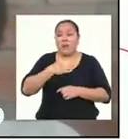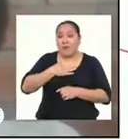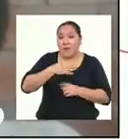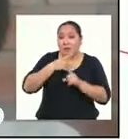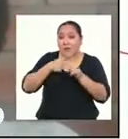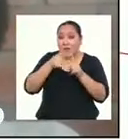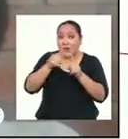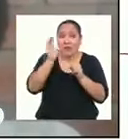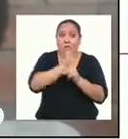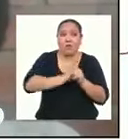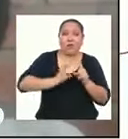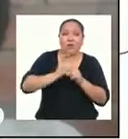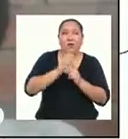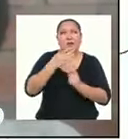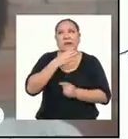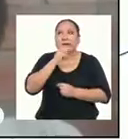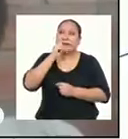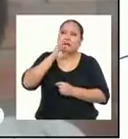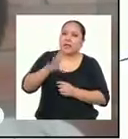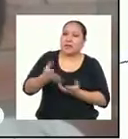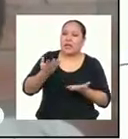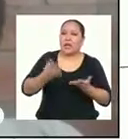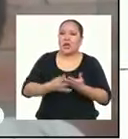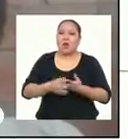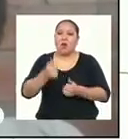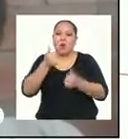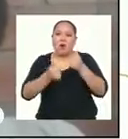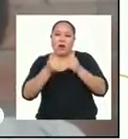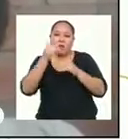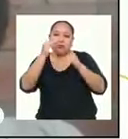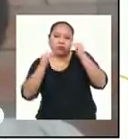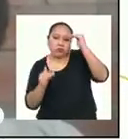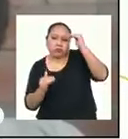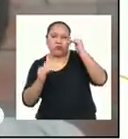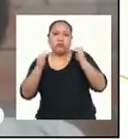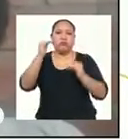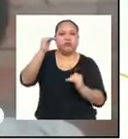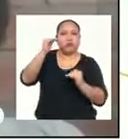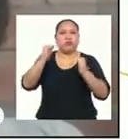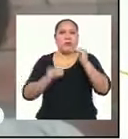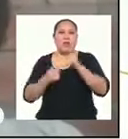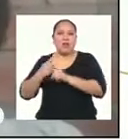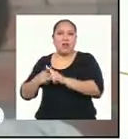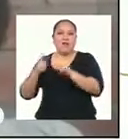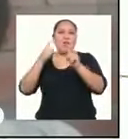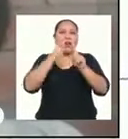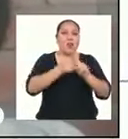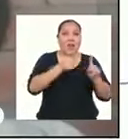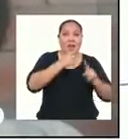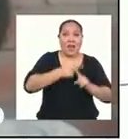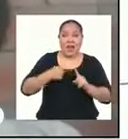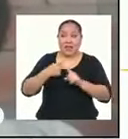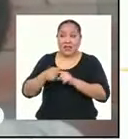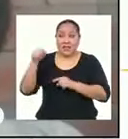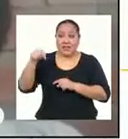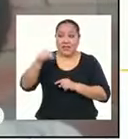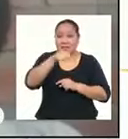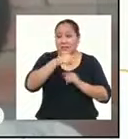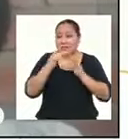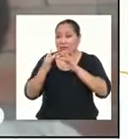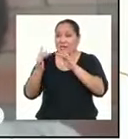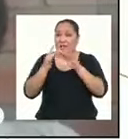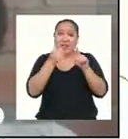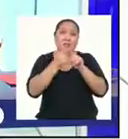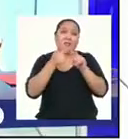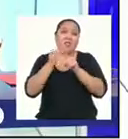hace la referencia al grado de la variación en que existe interacción de